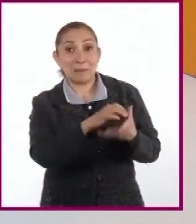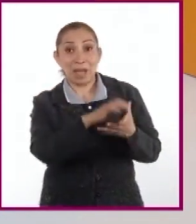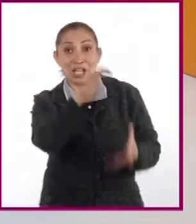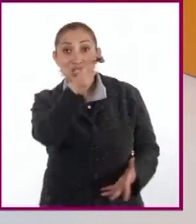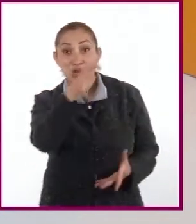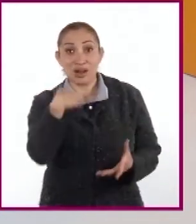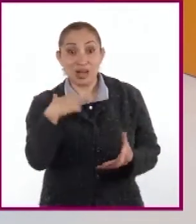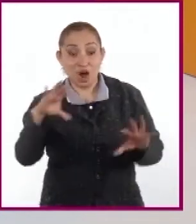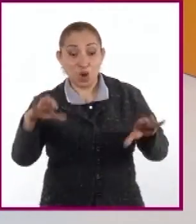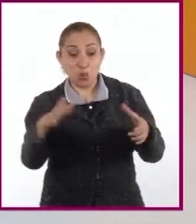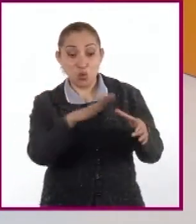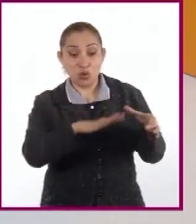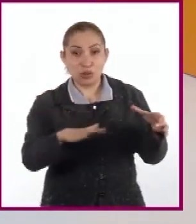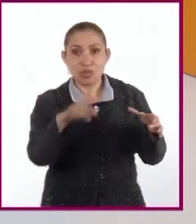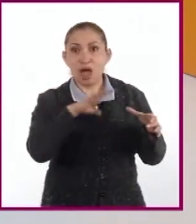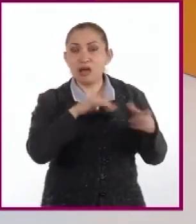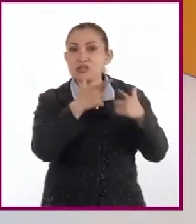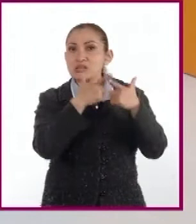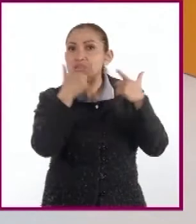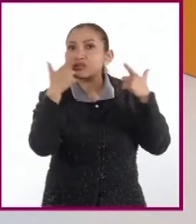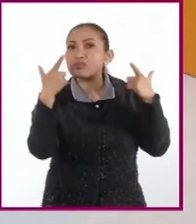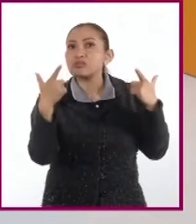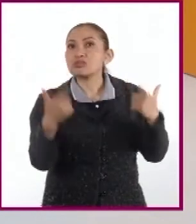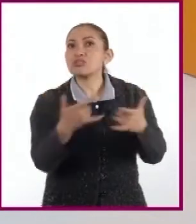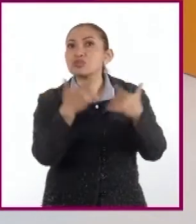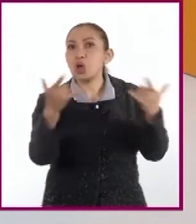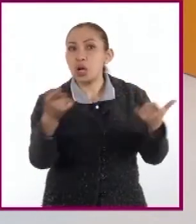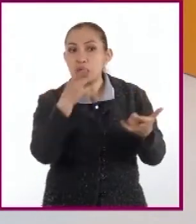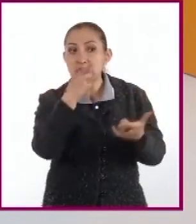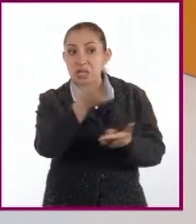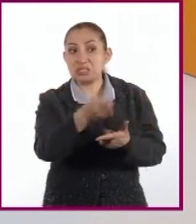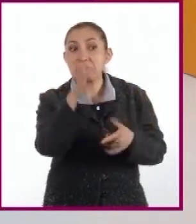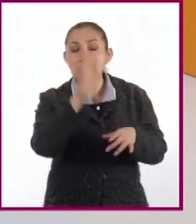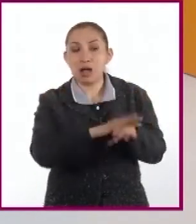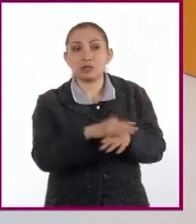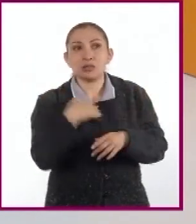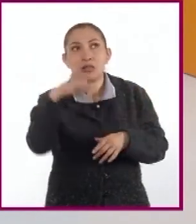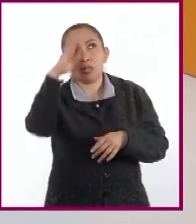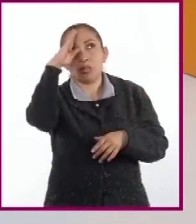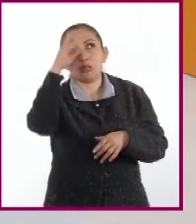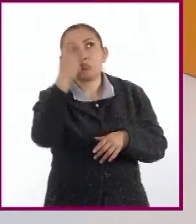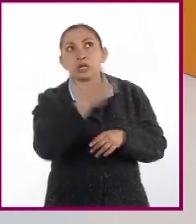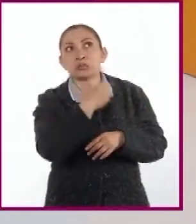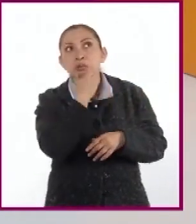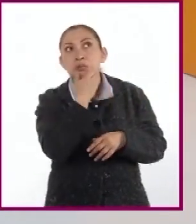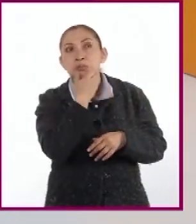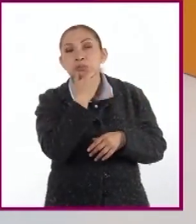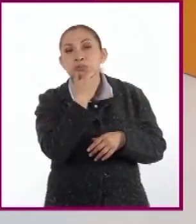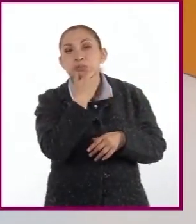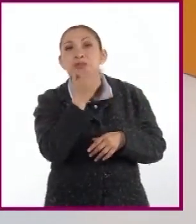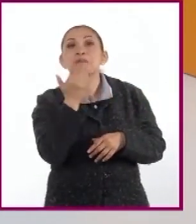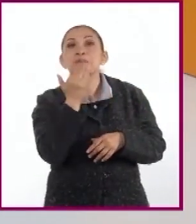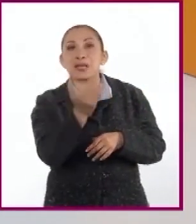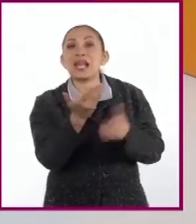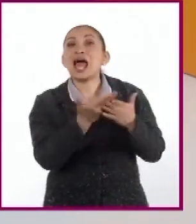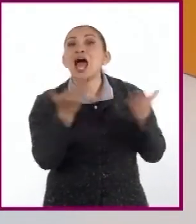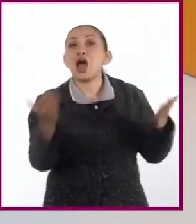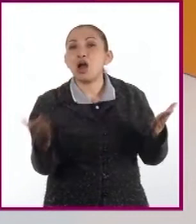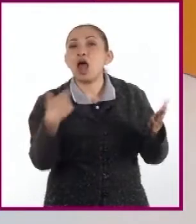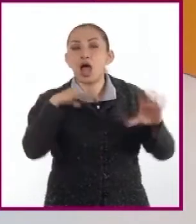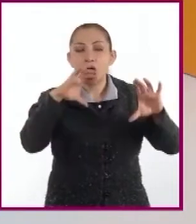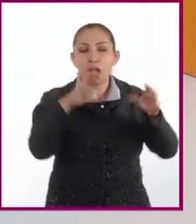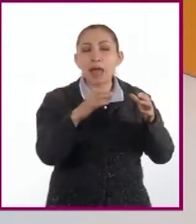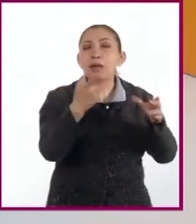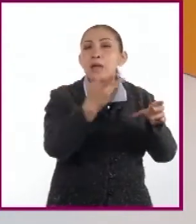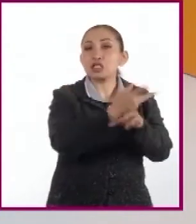de las comunidades hay una historia que contar y que dejará a más de uno pensando. Pues bien, ahora clasifiquemos